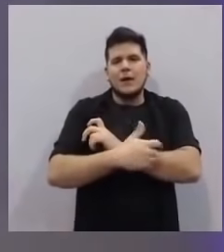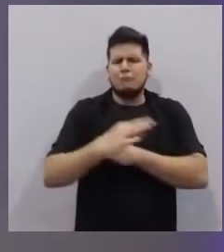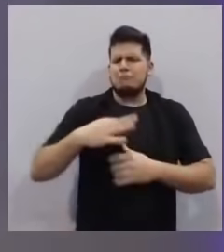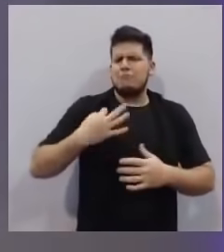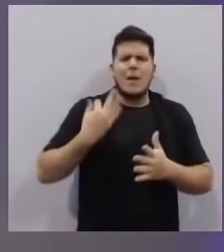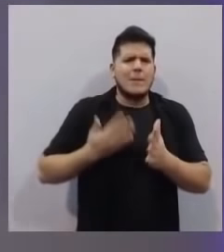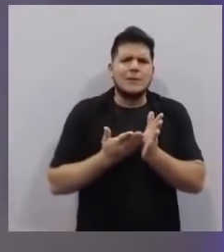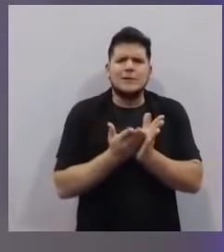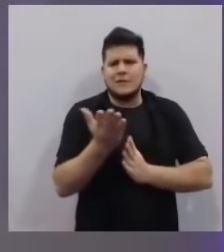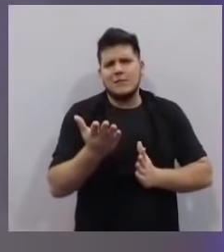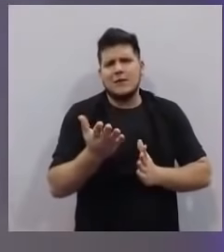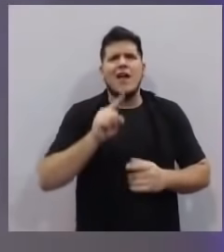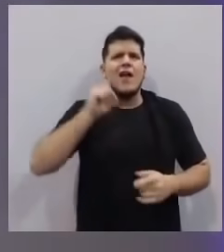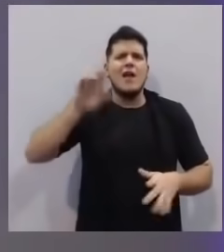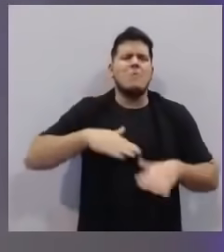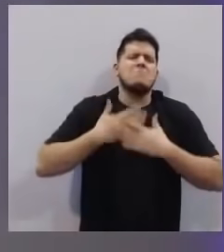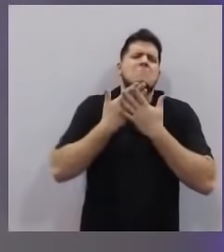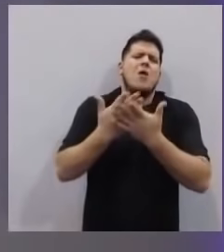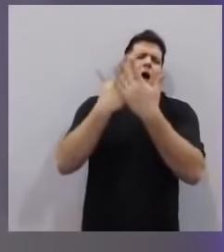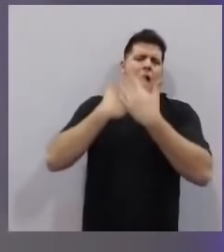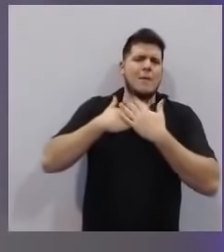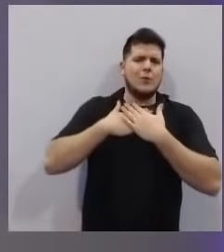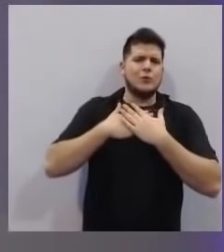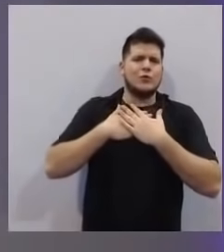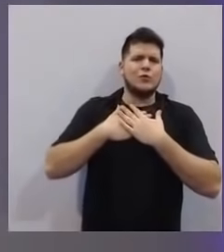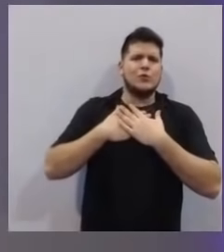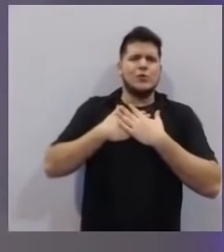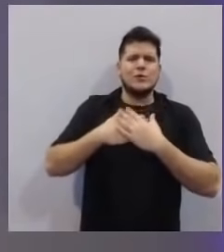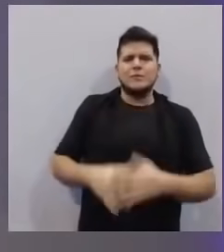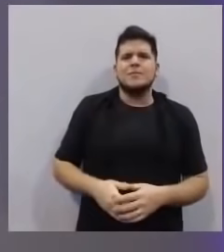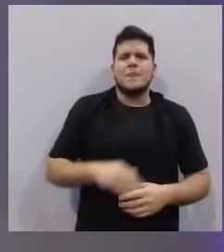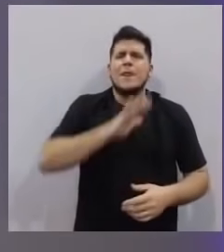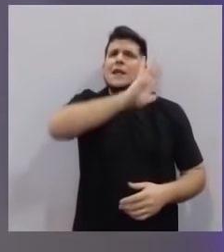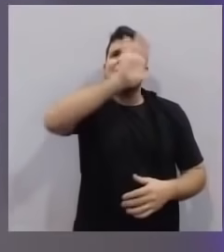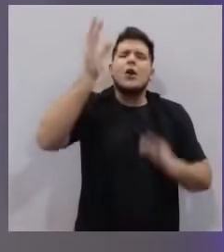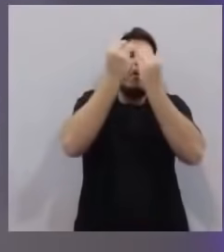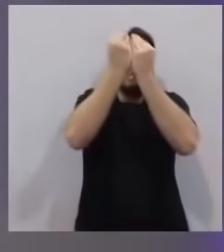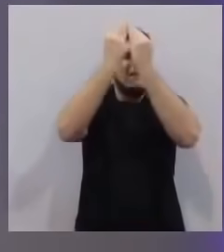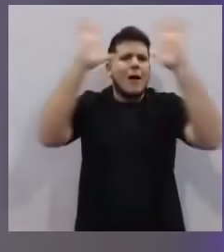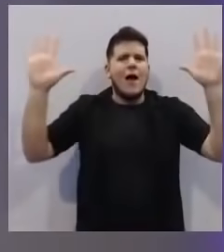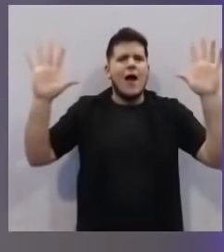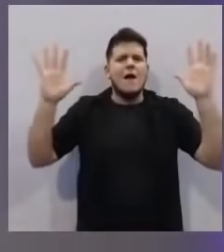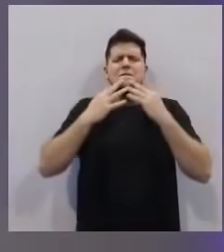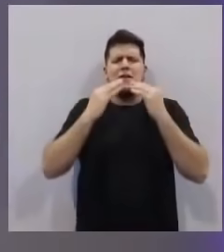en puertas abiertas en cielos abiertos nunca se agotan